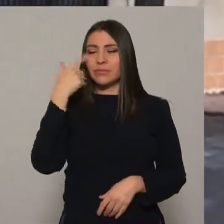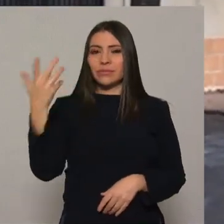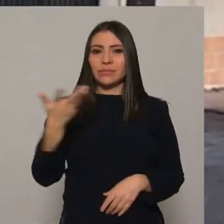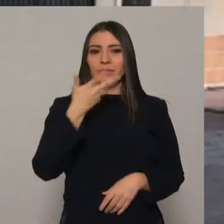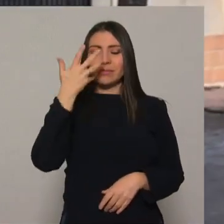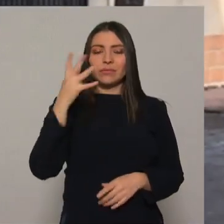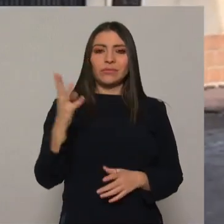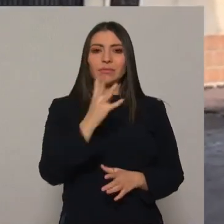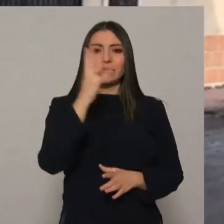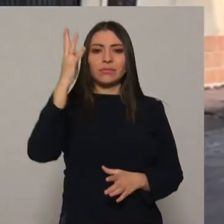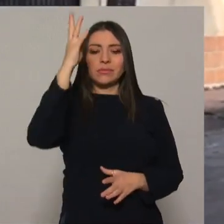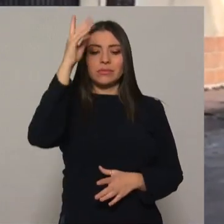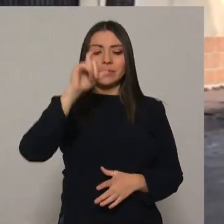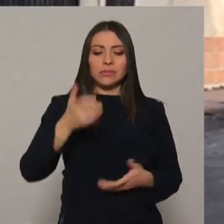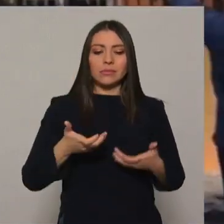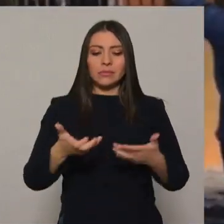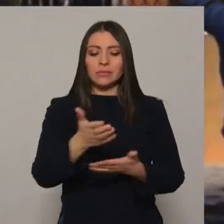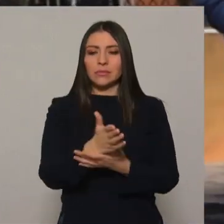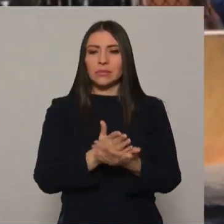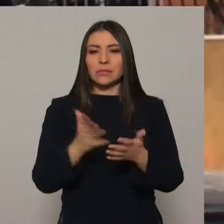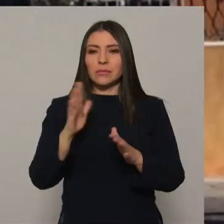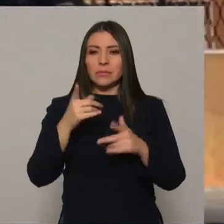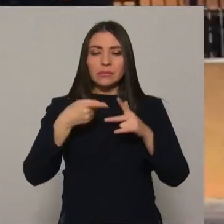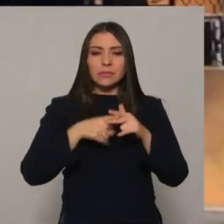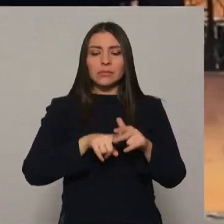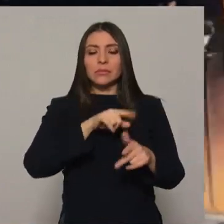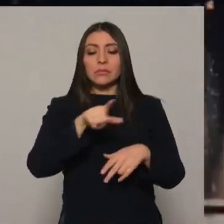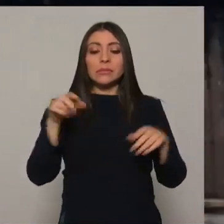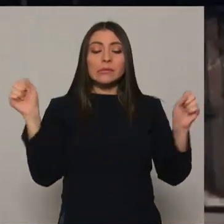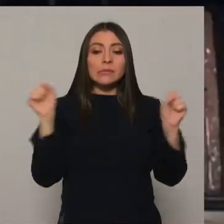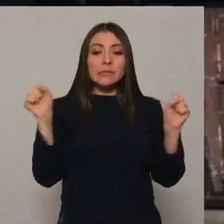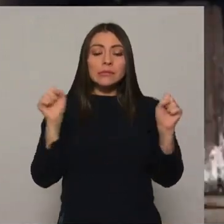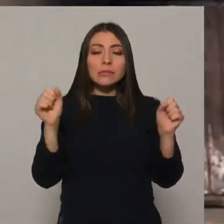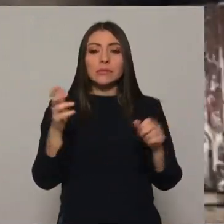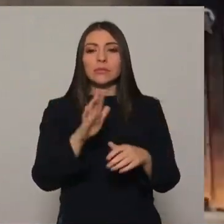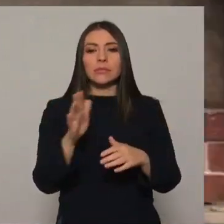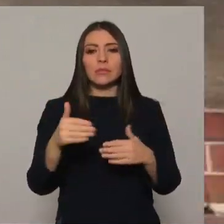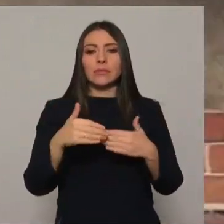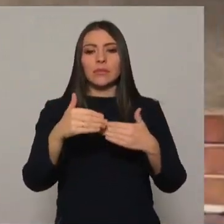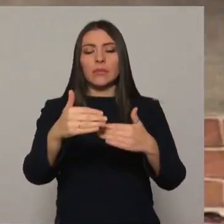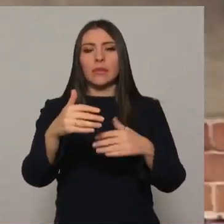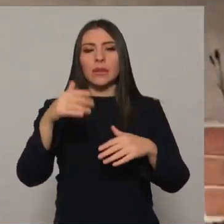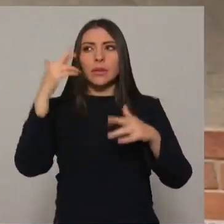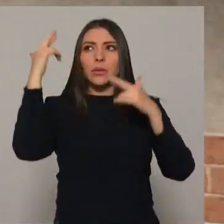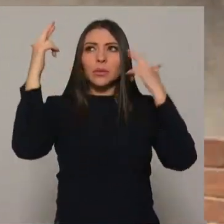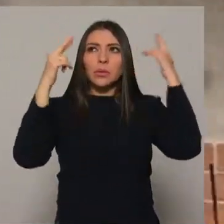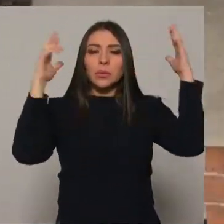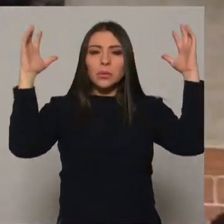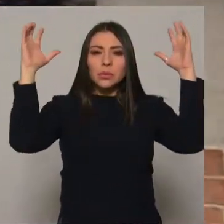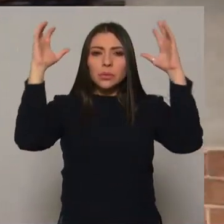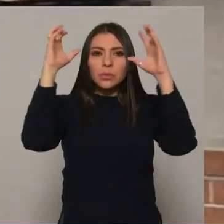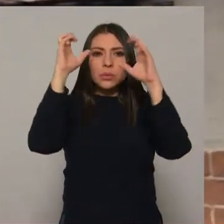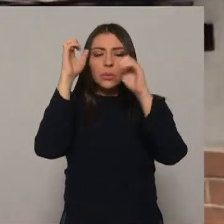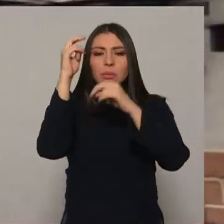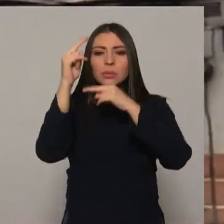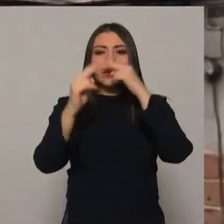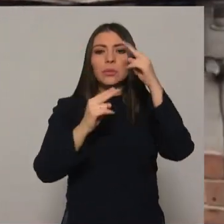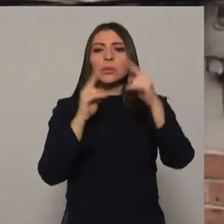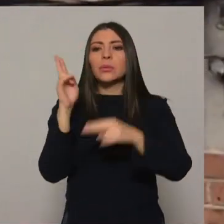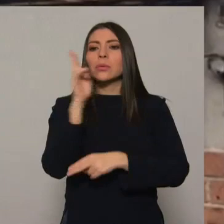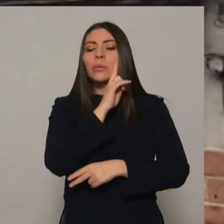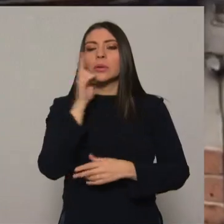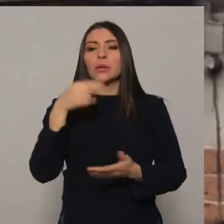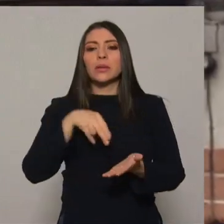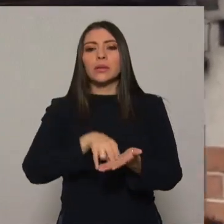alcanzó como a media calle después de que empezó. En lo que corrimos se nubló todo, humo negro. Sí, pero